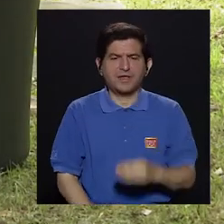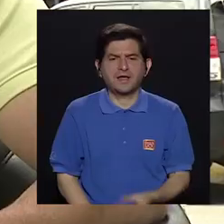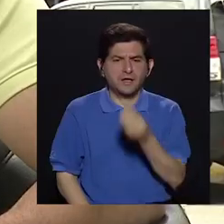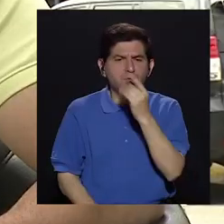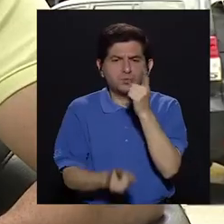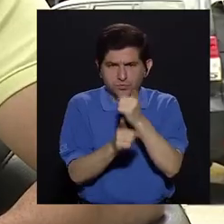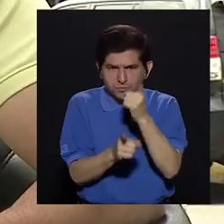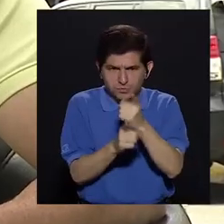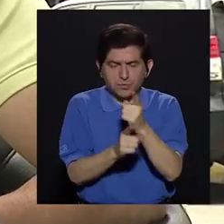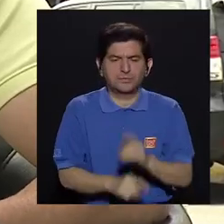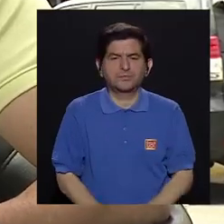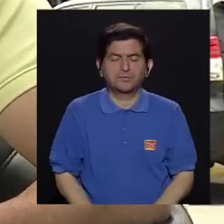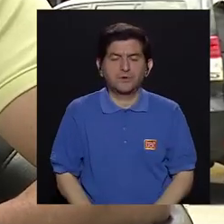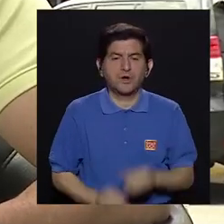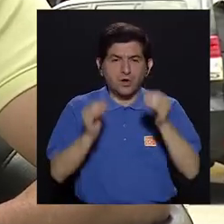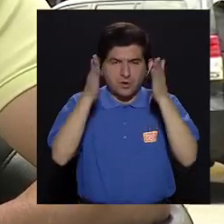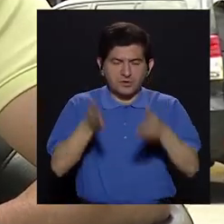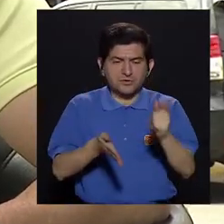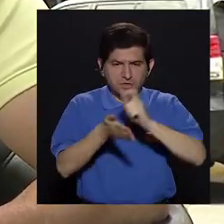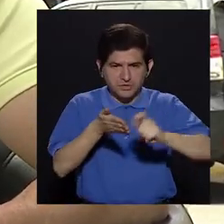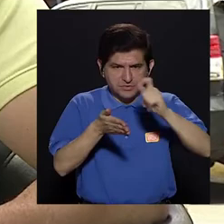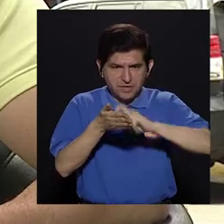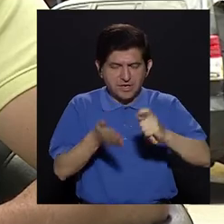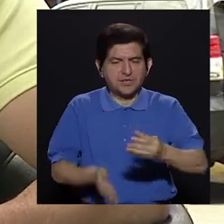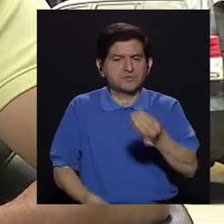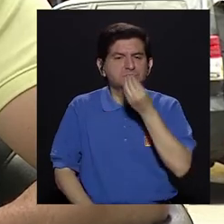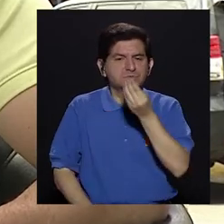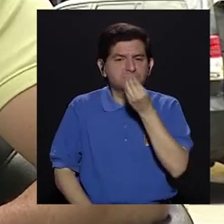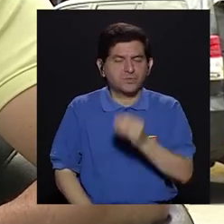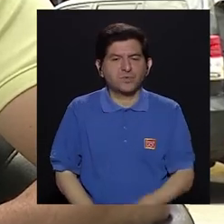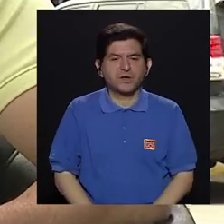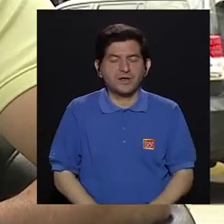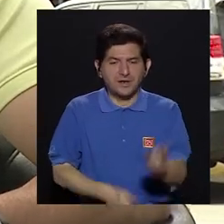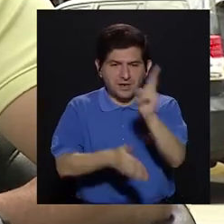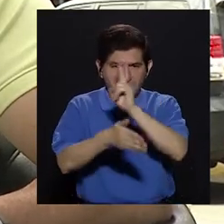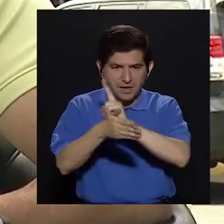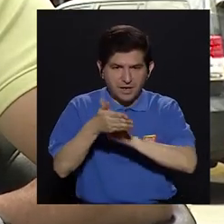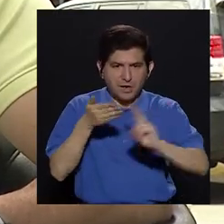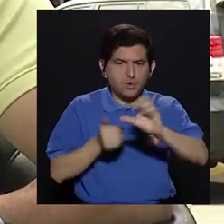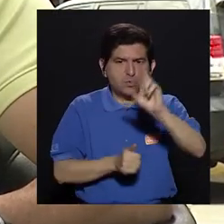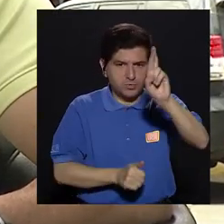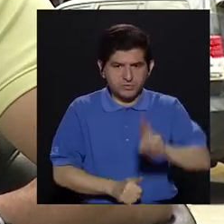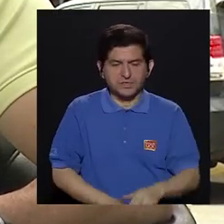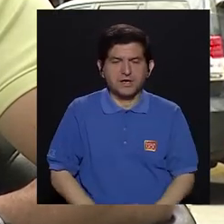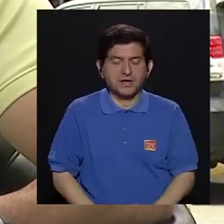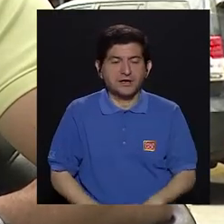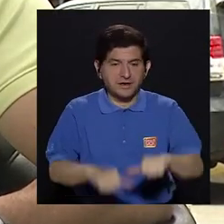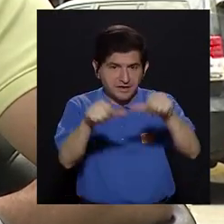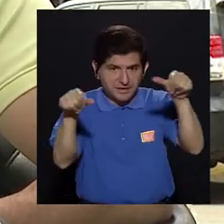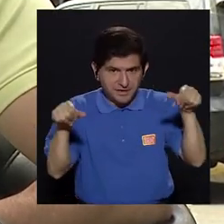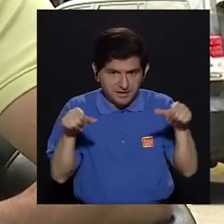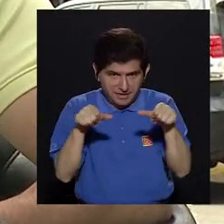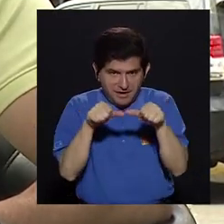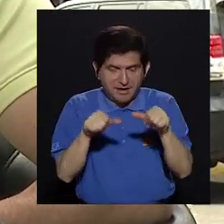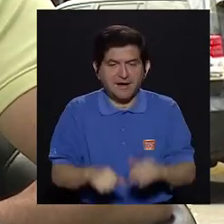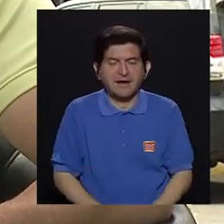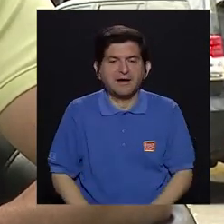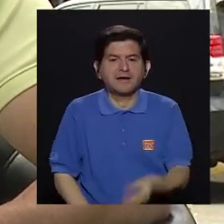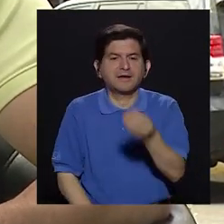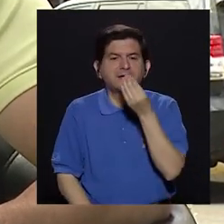nutricional, además docente de la Escuela de Nutrición de la Universidad de Costa Rica en la sección